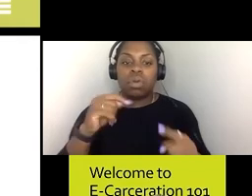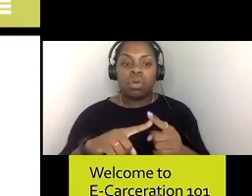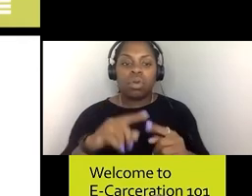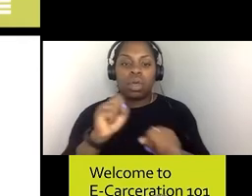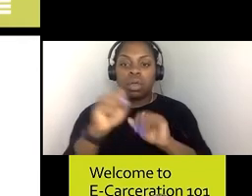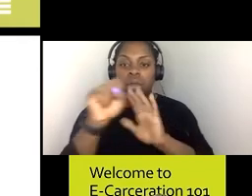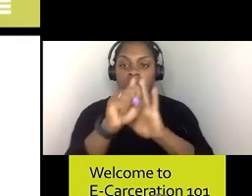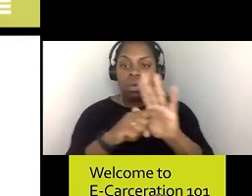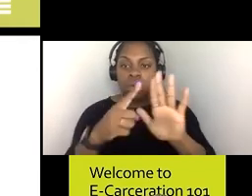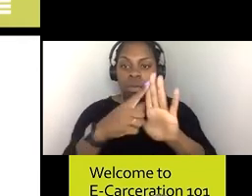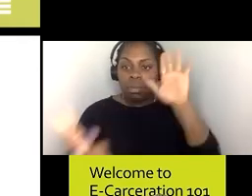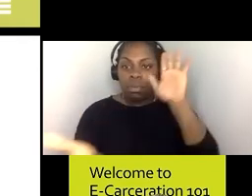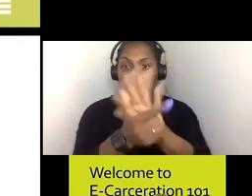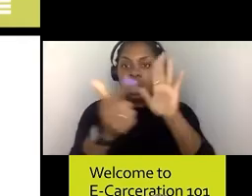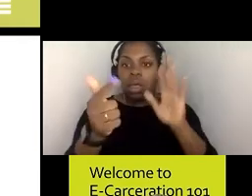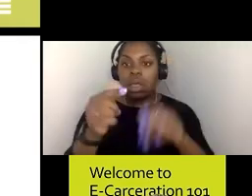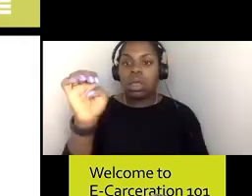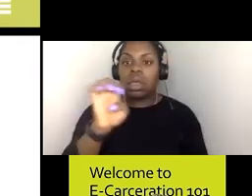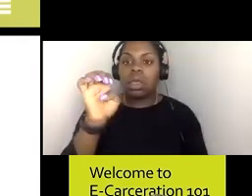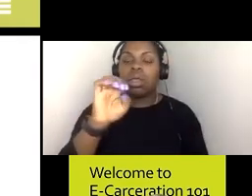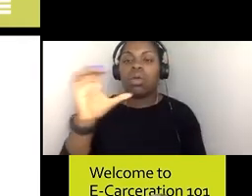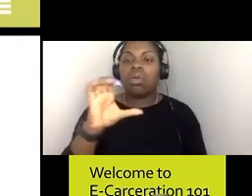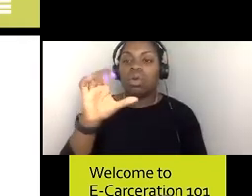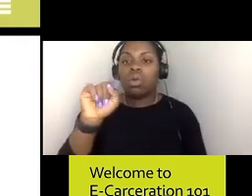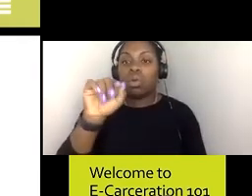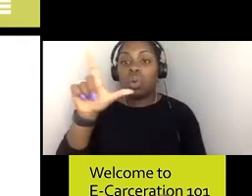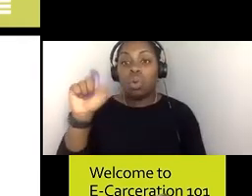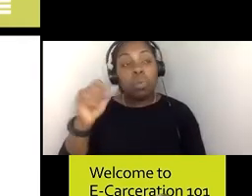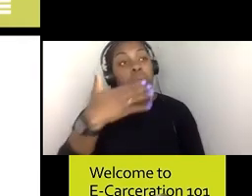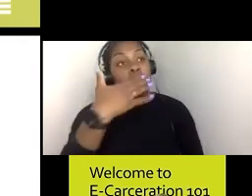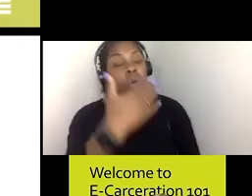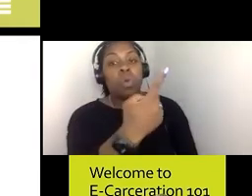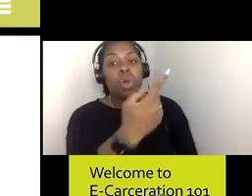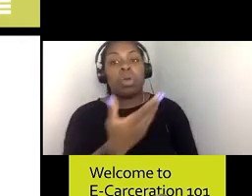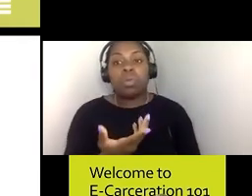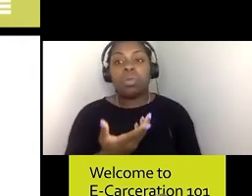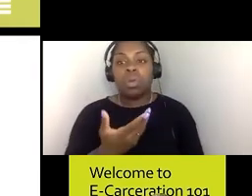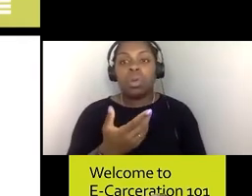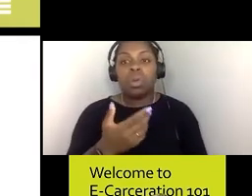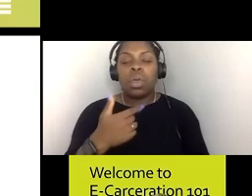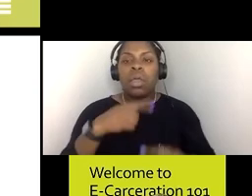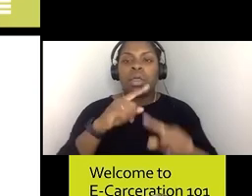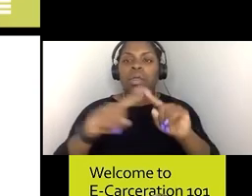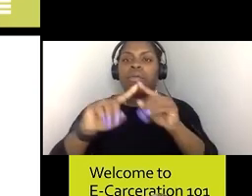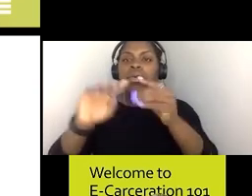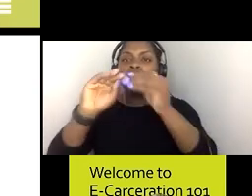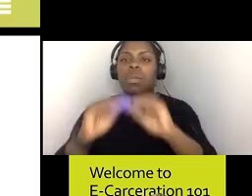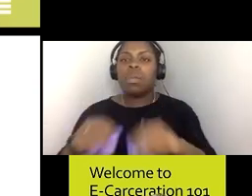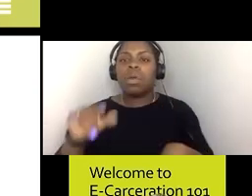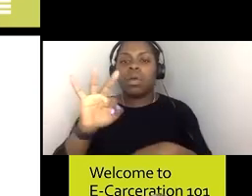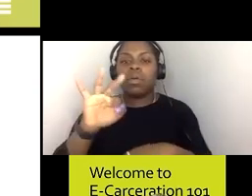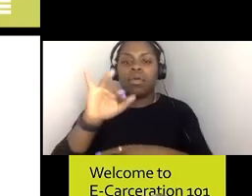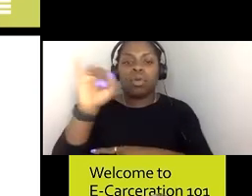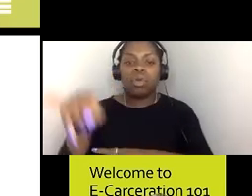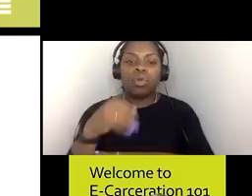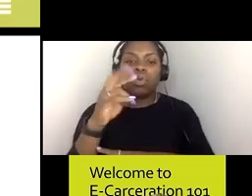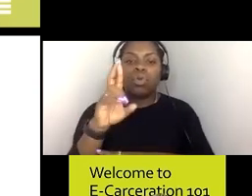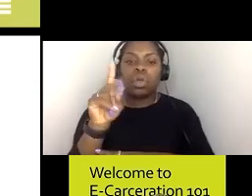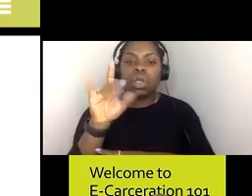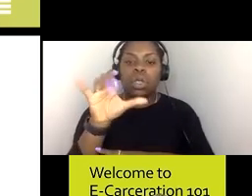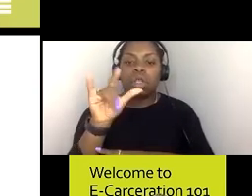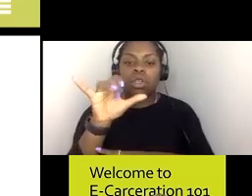Tratar que los estados y las ciudades puedan eliminar el uso de esas herramientas de encarcelación